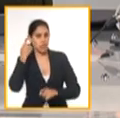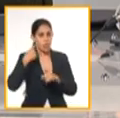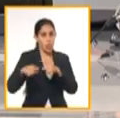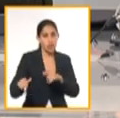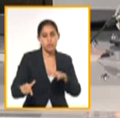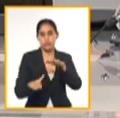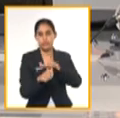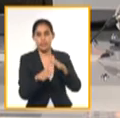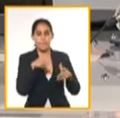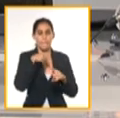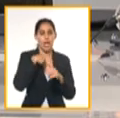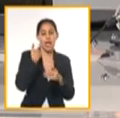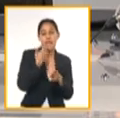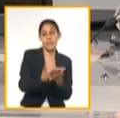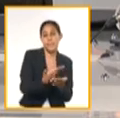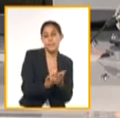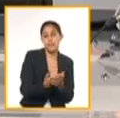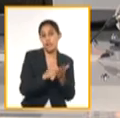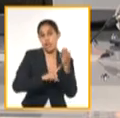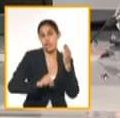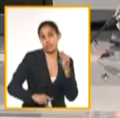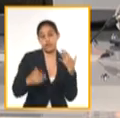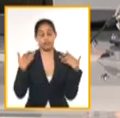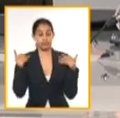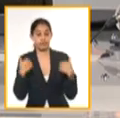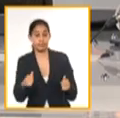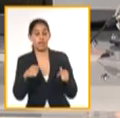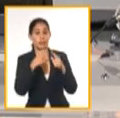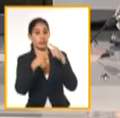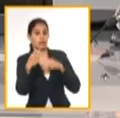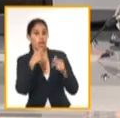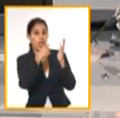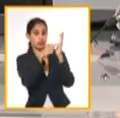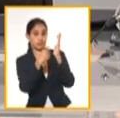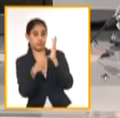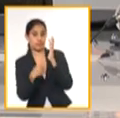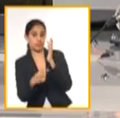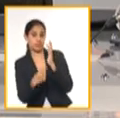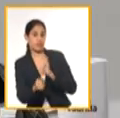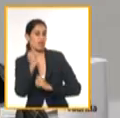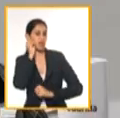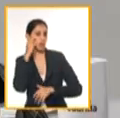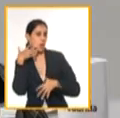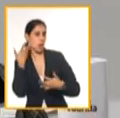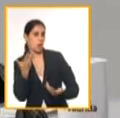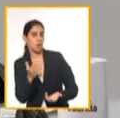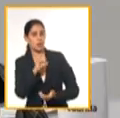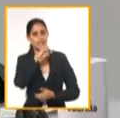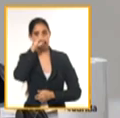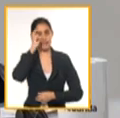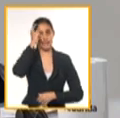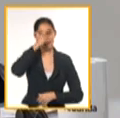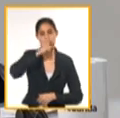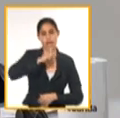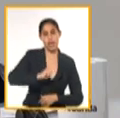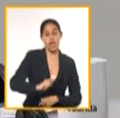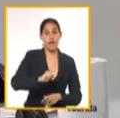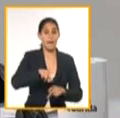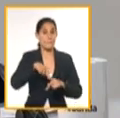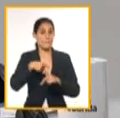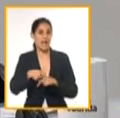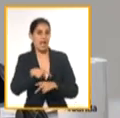Unión Eléctrica, con las prioridades en este caso, las microislas, las prioridades de servir, el tema de la recuperación de los